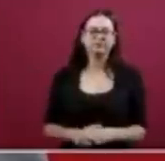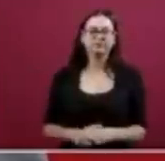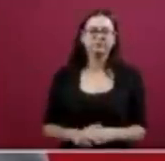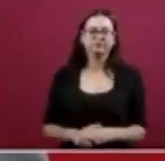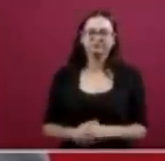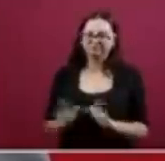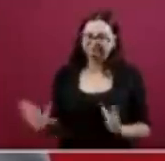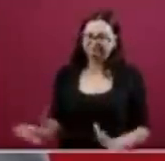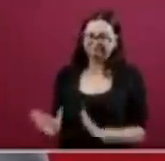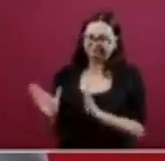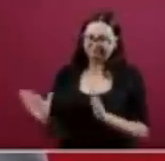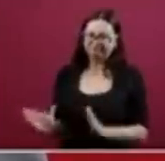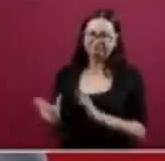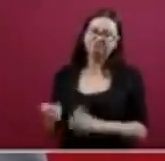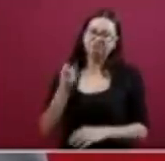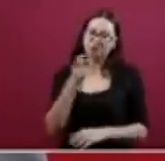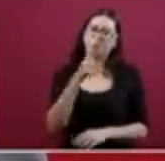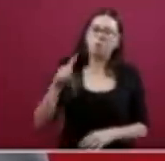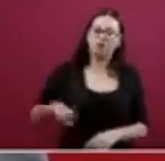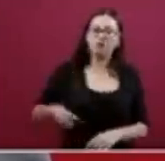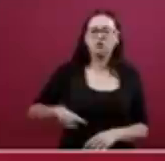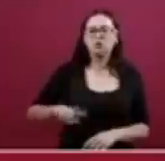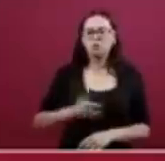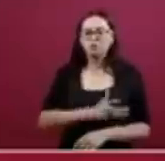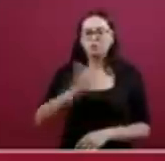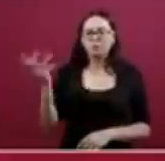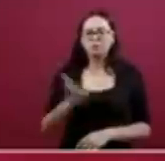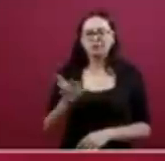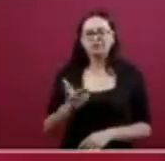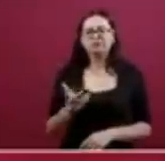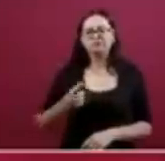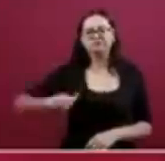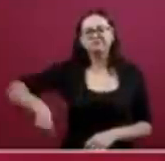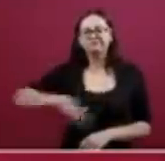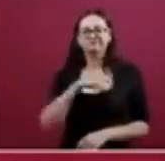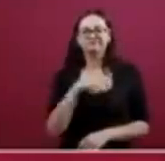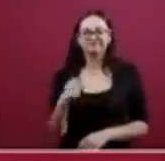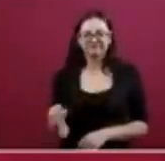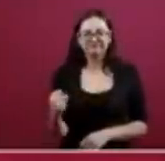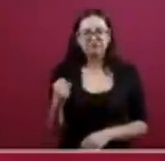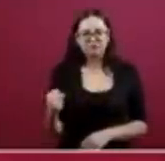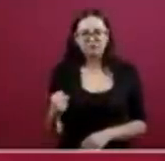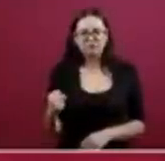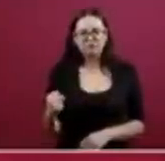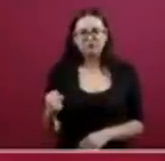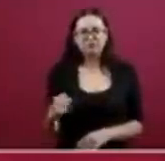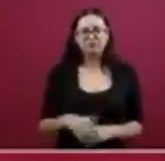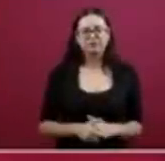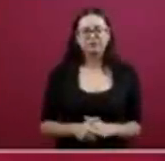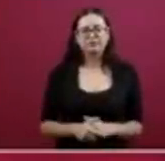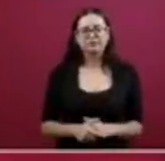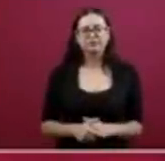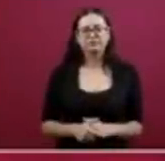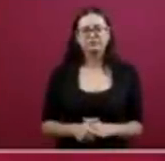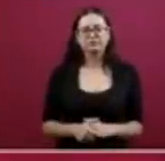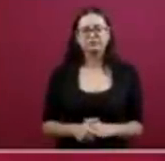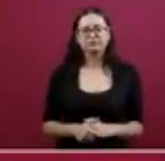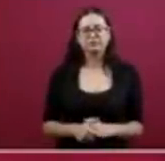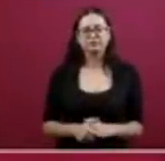Eso es nuestro gobierno y eso es lo que nos da la fortaleza. Y eso lo pensamos